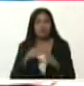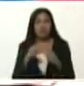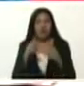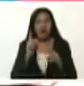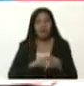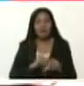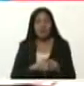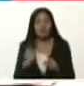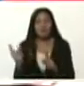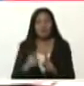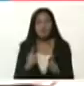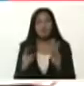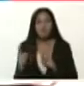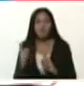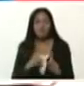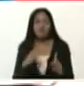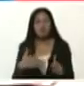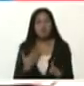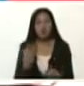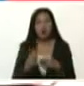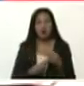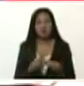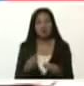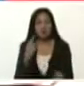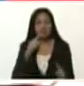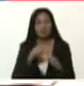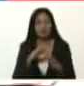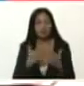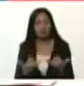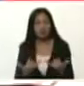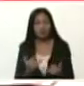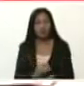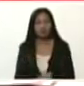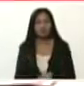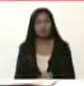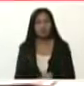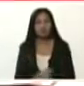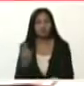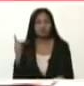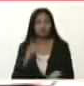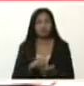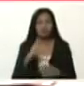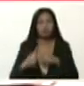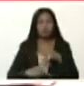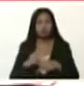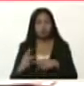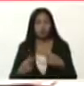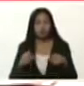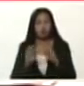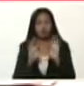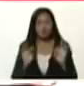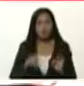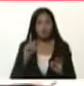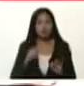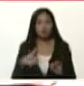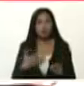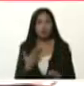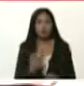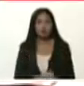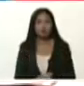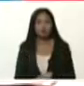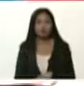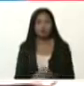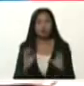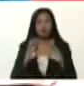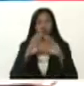los insumos y además la dedicación, estar encima de los procesos productivos a nivel